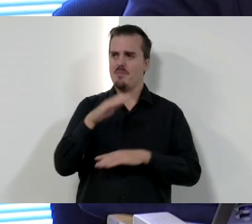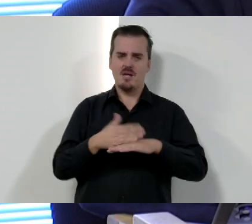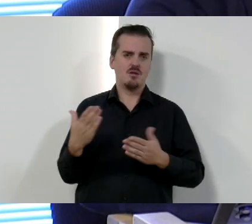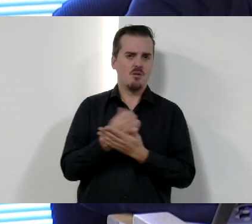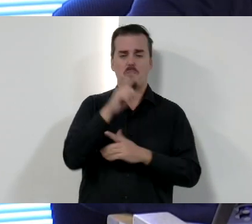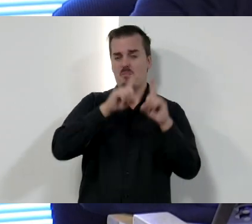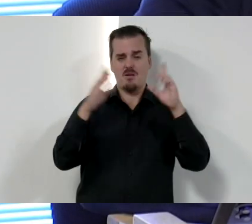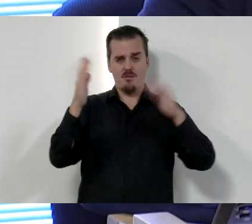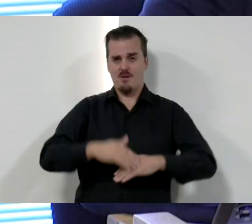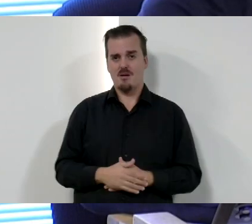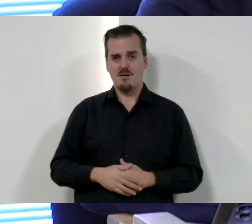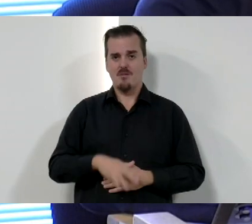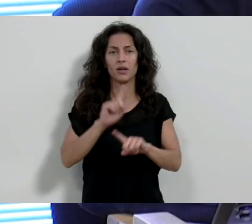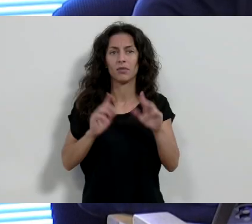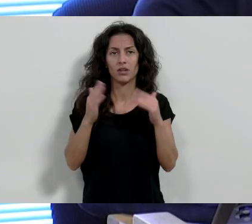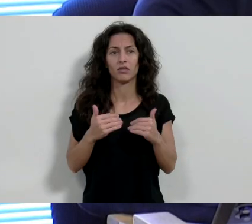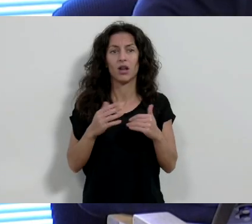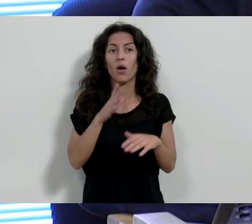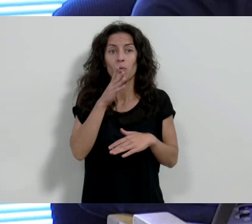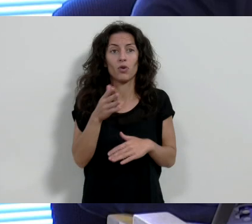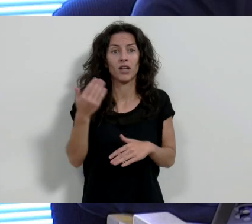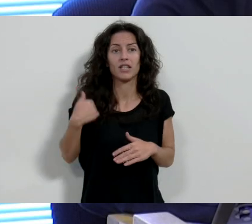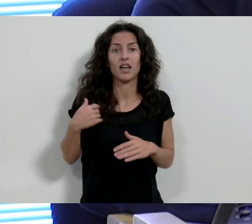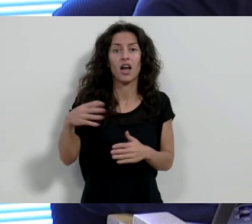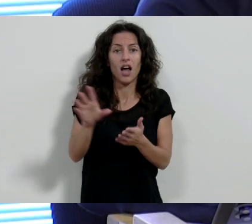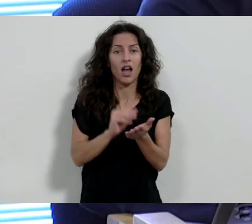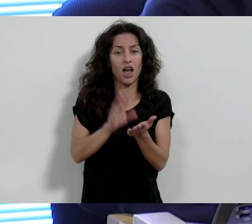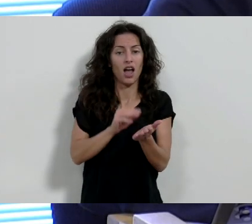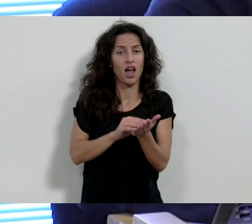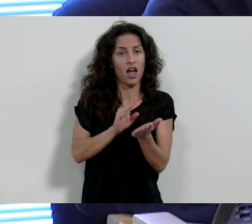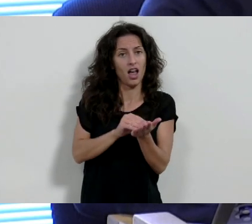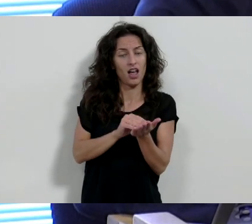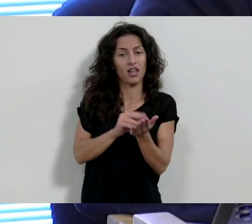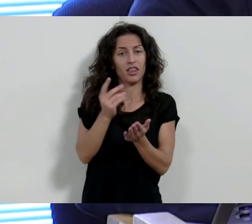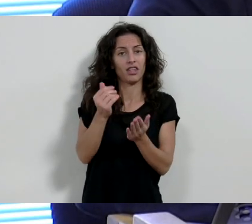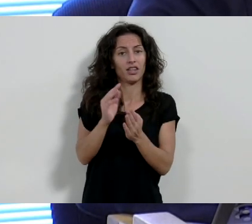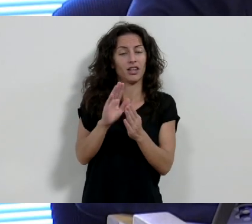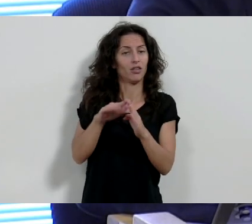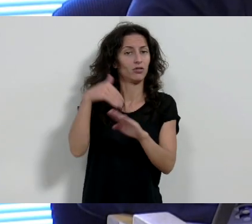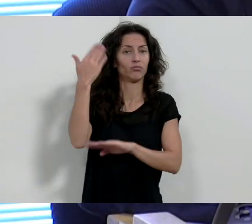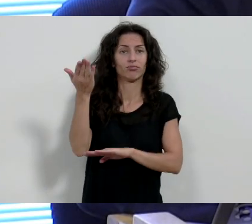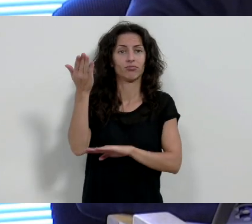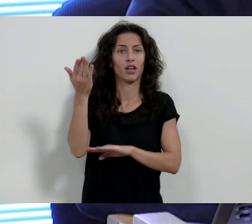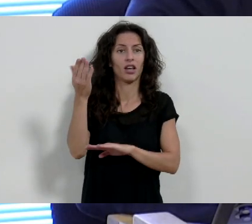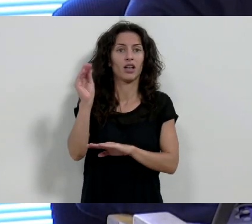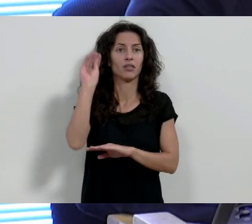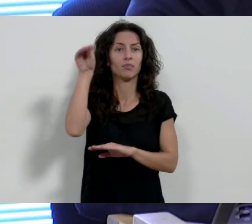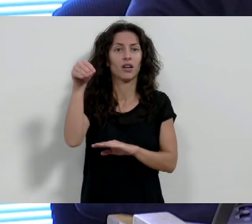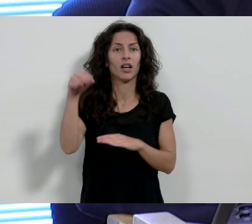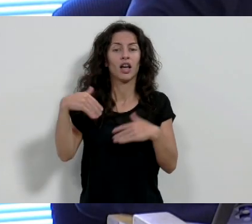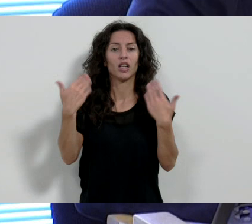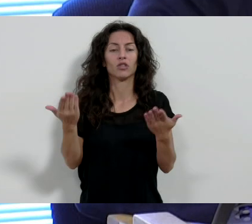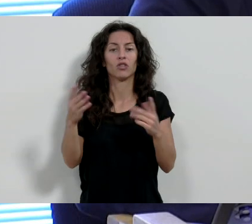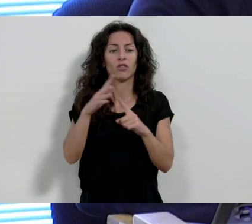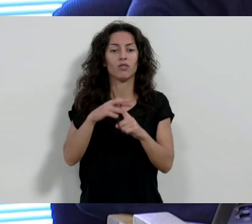ningún problema porque, claro, como nos hemos hinchado a recaudar y tenemos un superávit, pues nosotros ahí no tenemos ningún problema. El Ayuntamiento de Ciudad Real, cuando tenga una factura de luz,